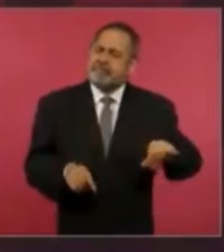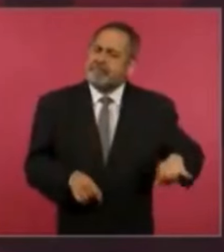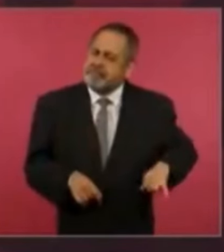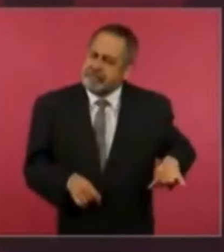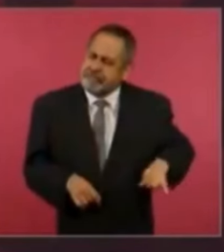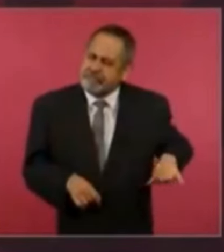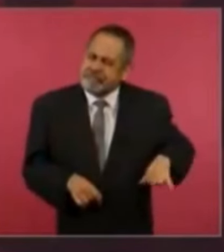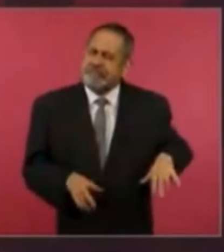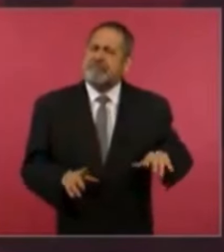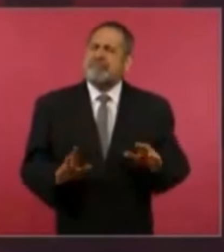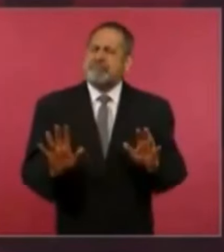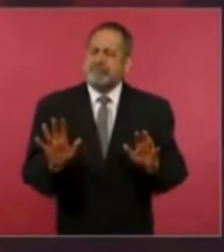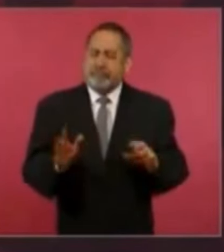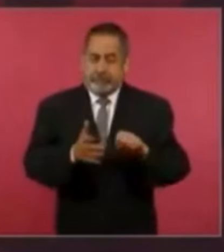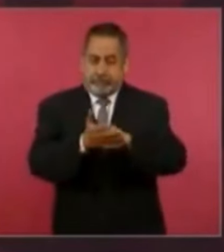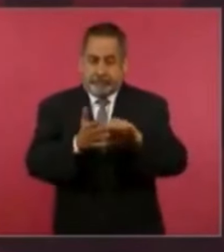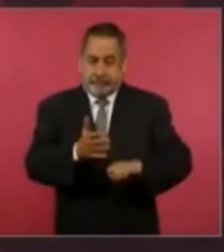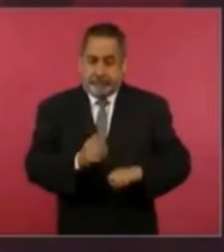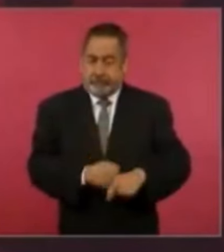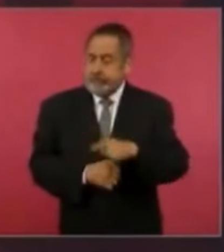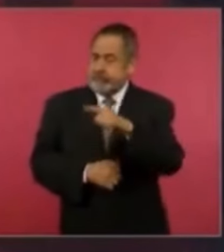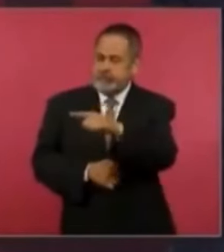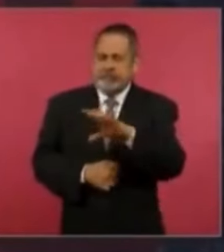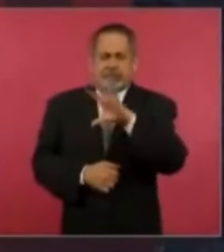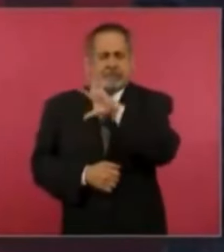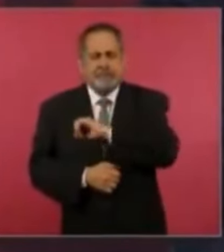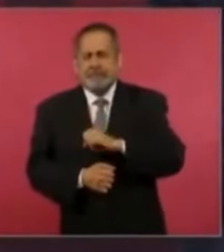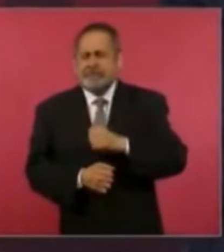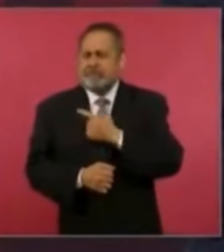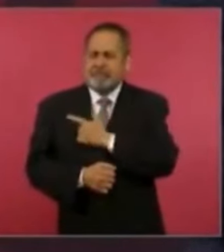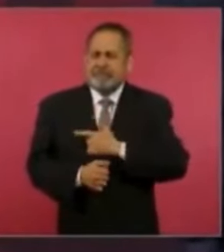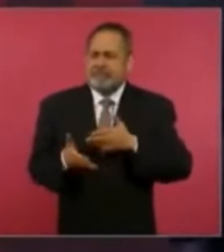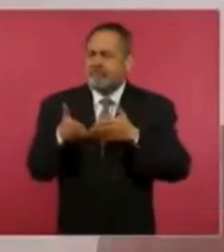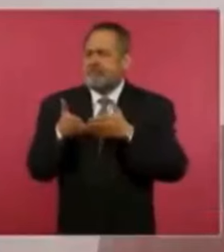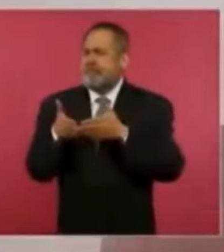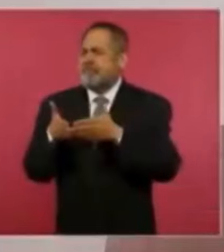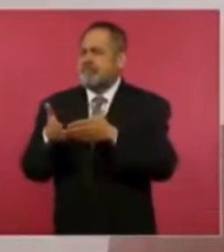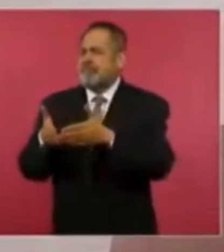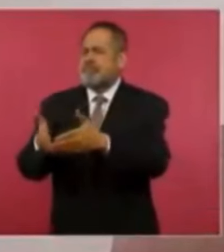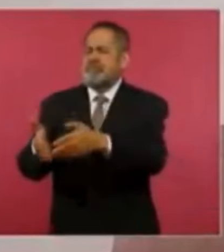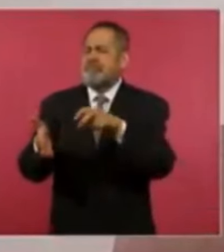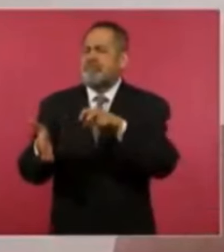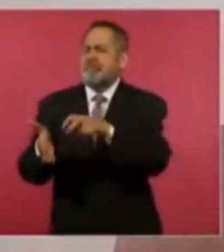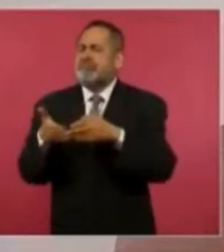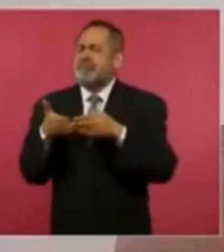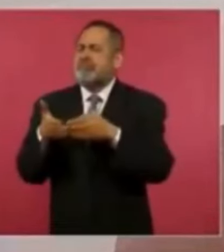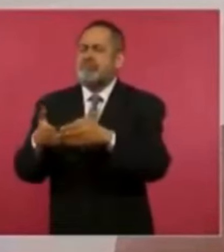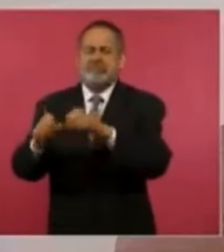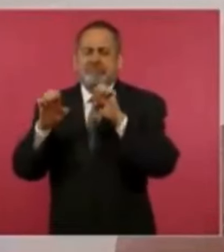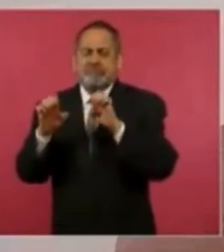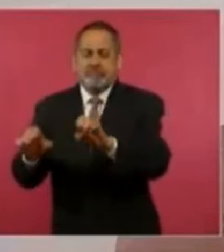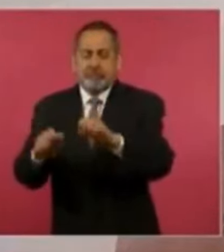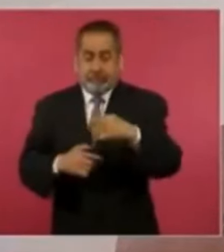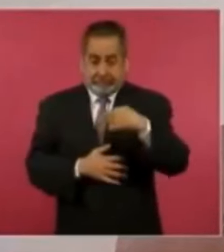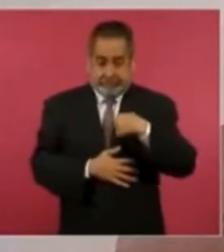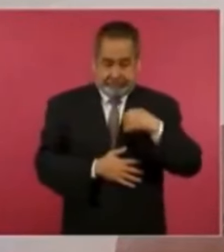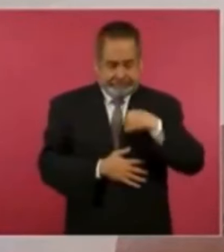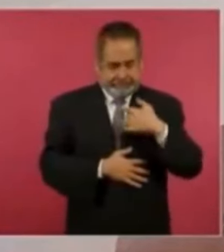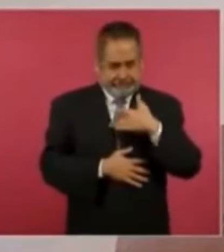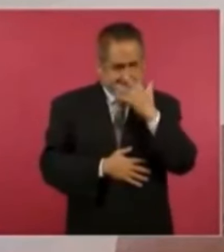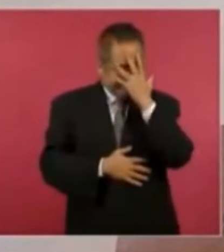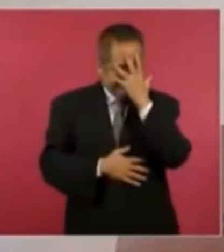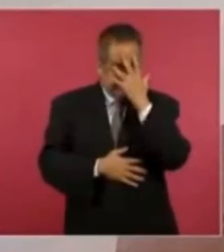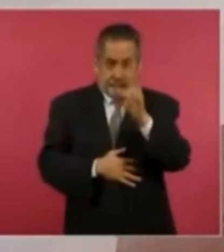a él, ¿sí?, le gustan los yates, a mí me daría pena, sí, lo